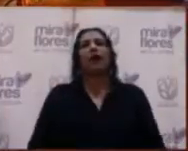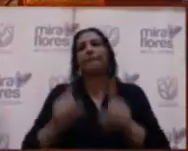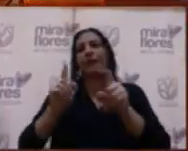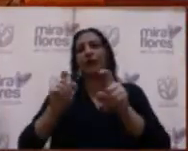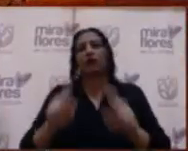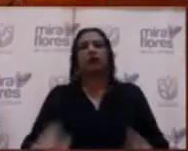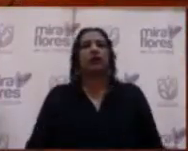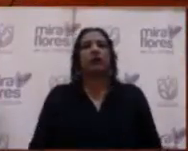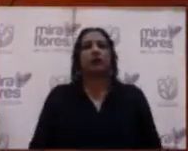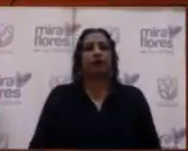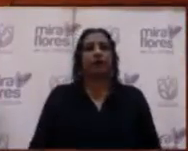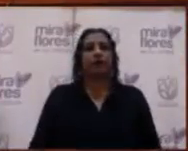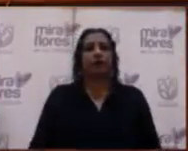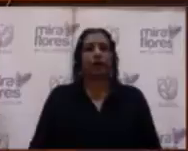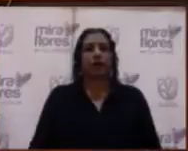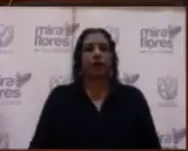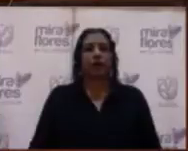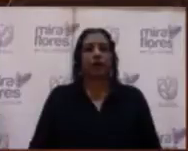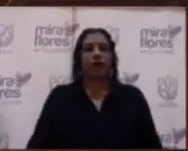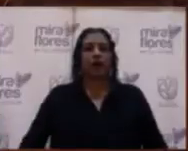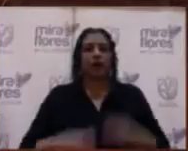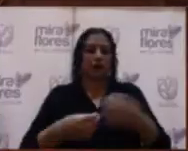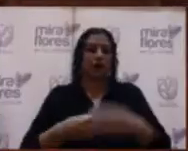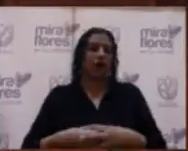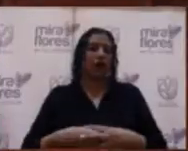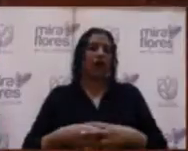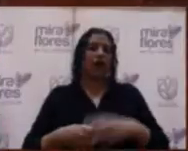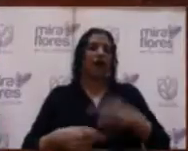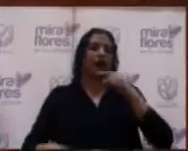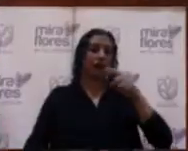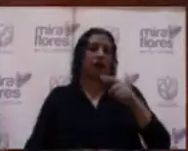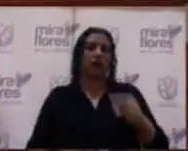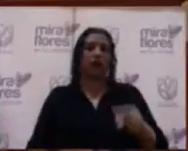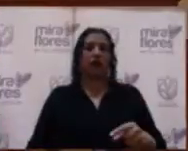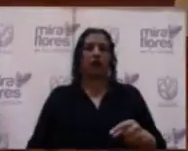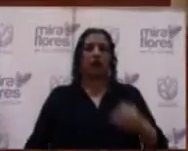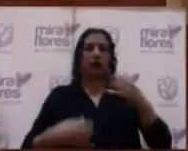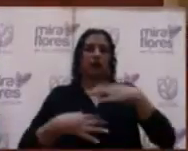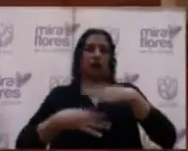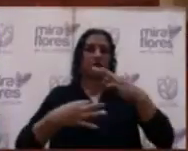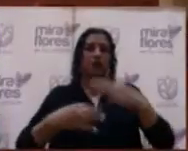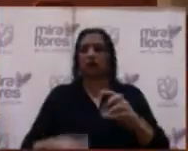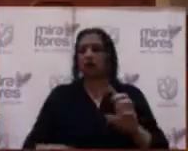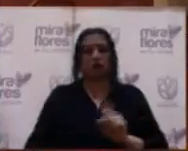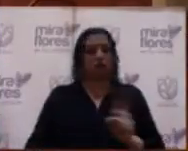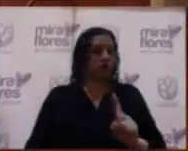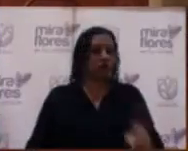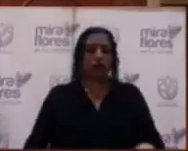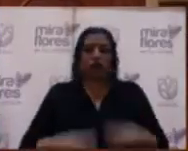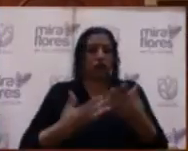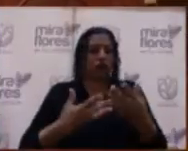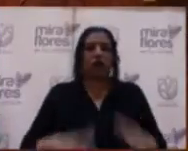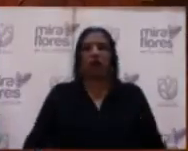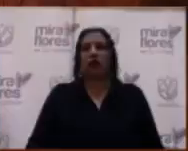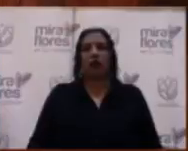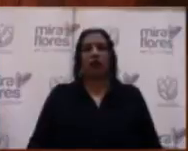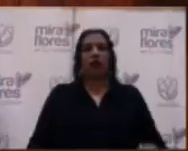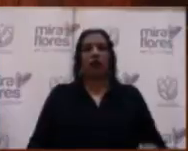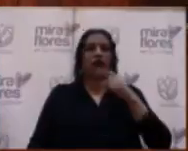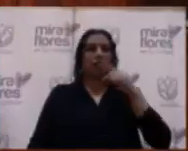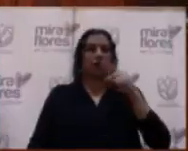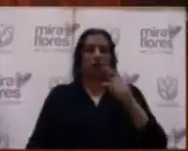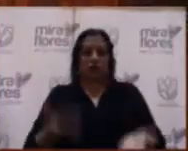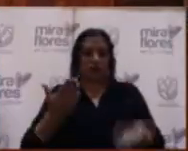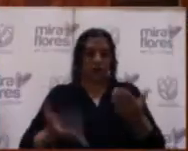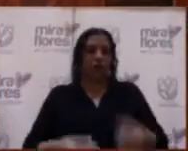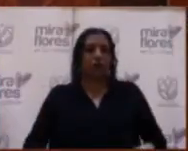rigor es, ¿se ha generado la declaratoria de interés? Tengo entendido que no, señor alcalde. Si no se ha generado, la declaratoria de interés no se ha generado porque